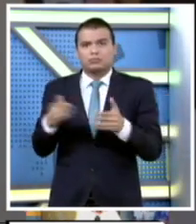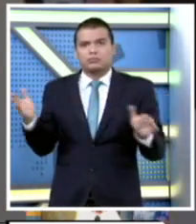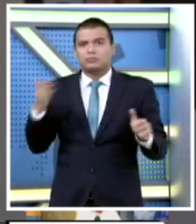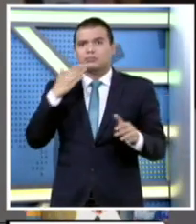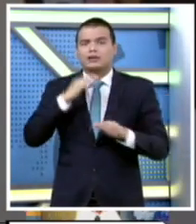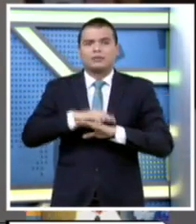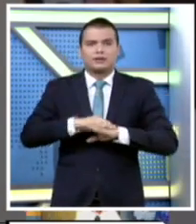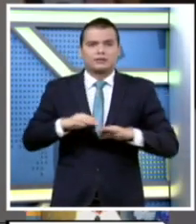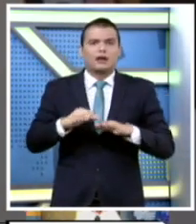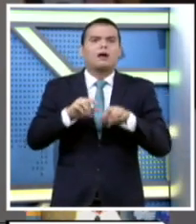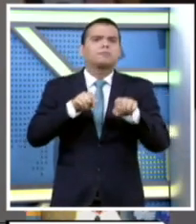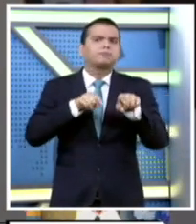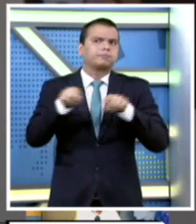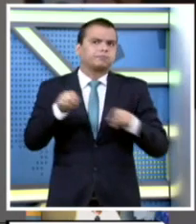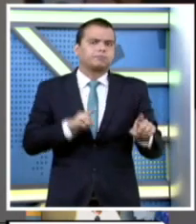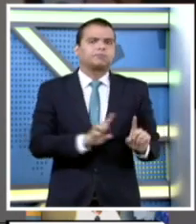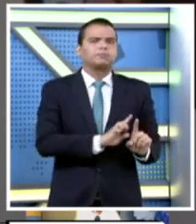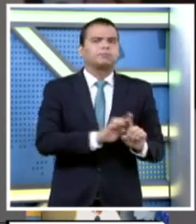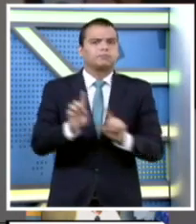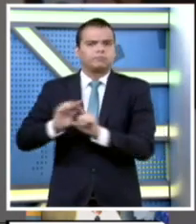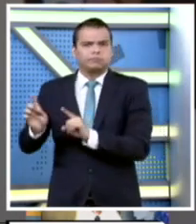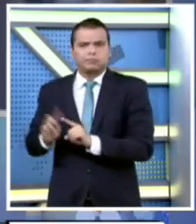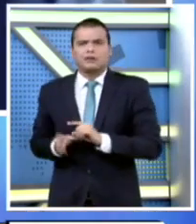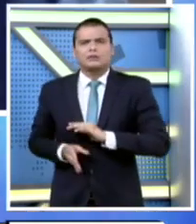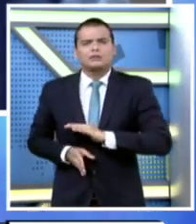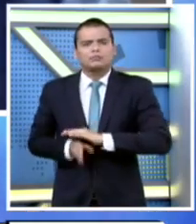ir abriendo otros sectores de la economía.